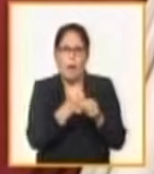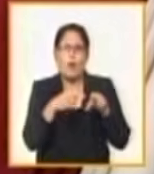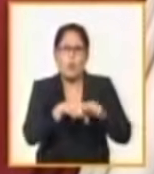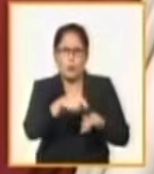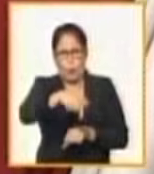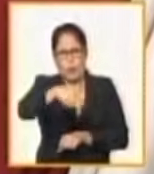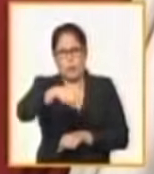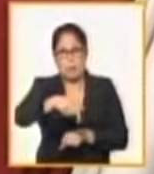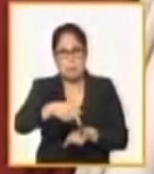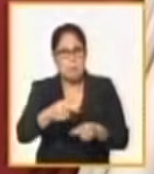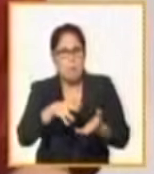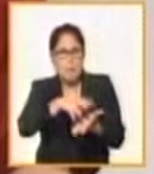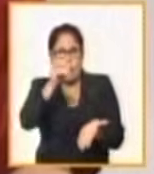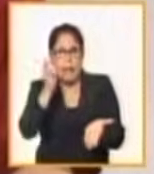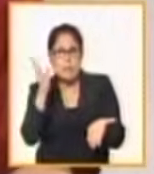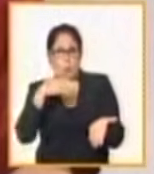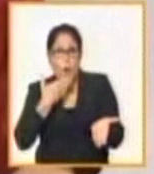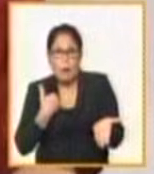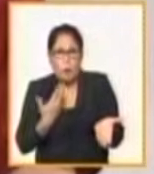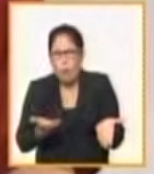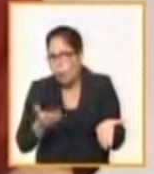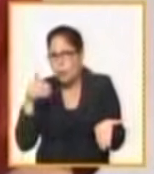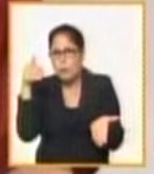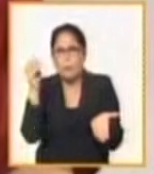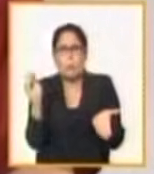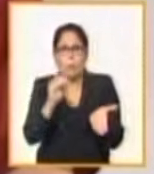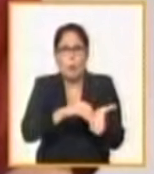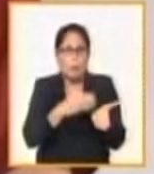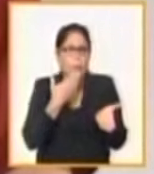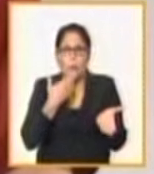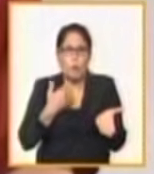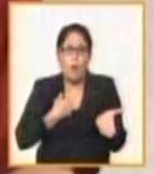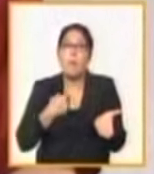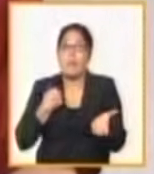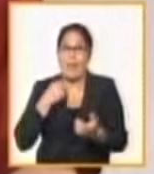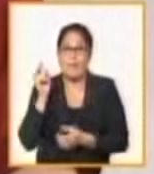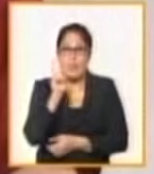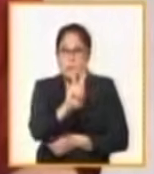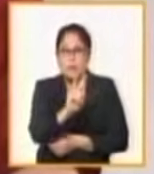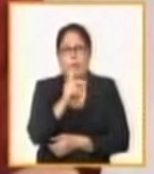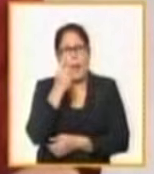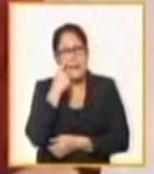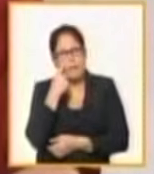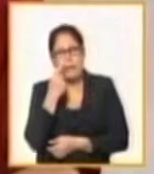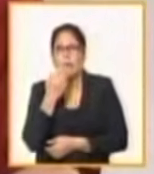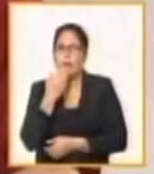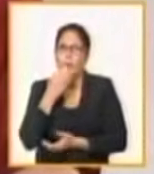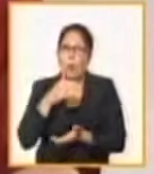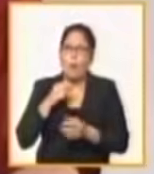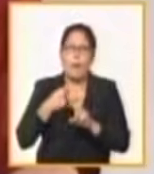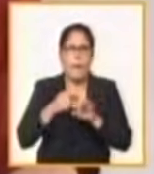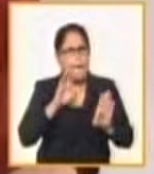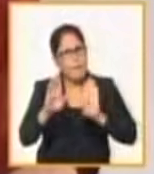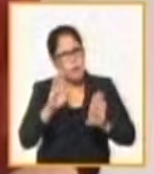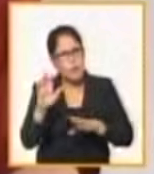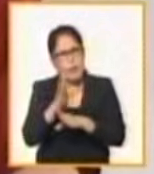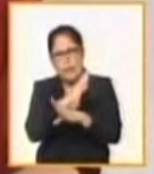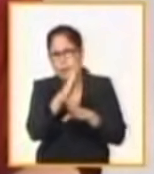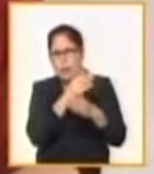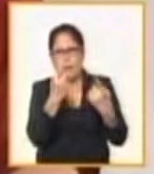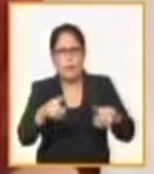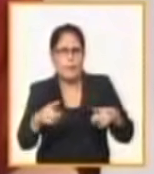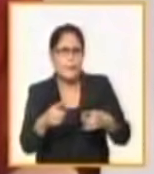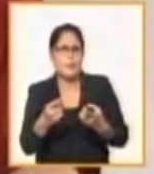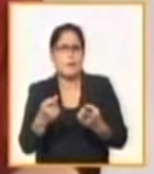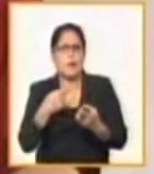Y dice, por aquí no hay... Yo sé, ya había visitado en la casa, había visto exposiciones de organografía musical de él,